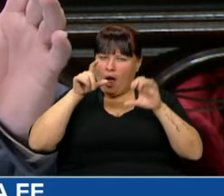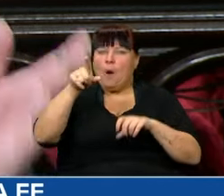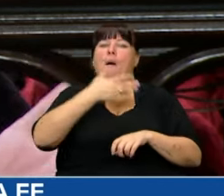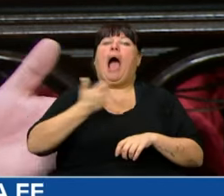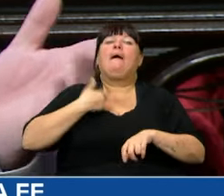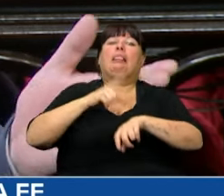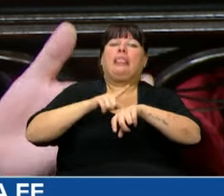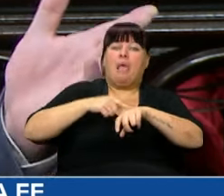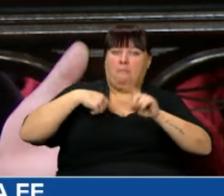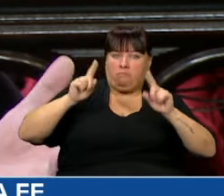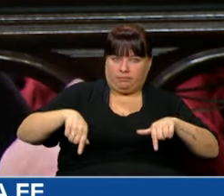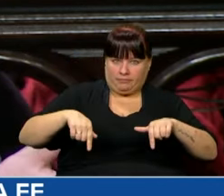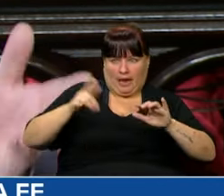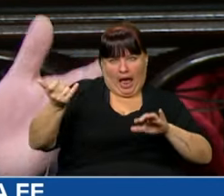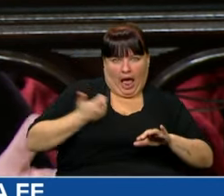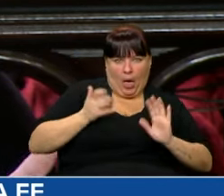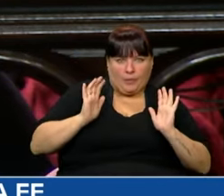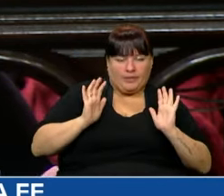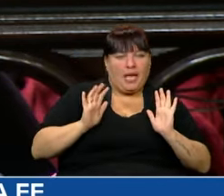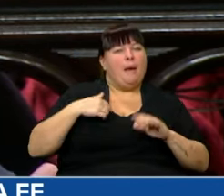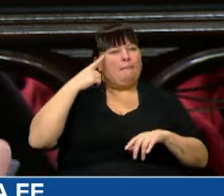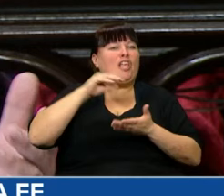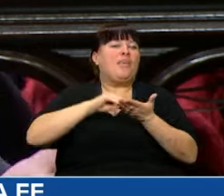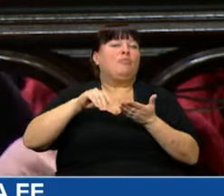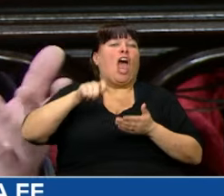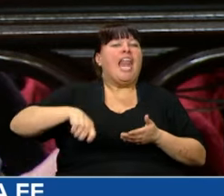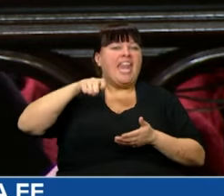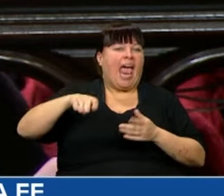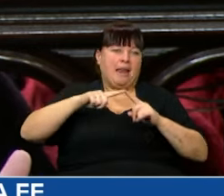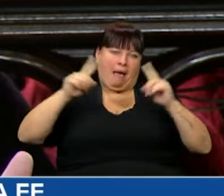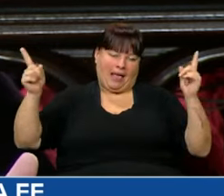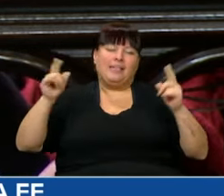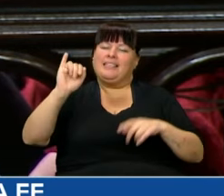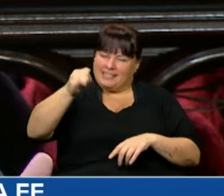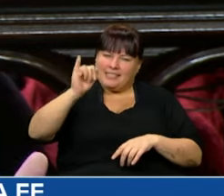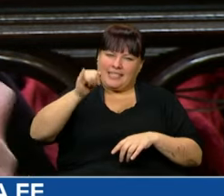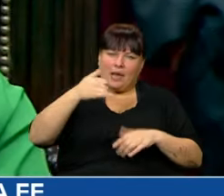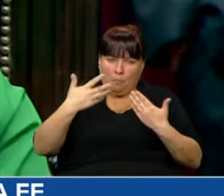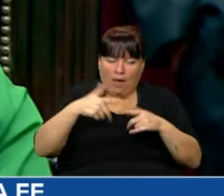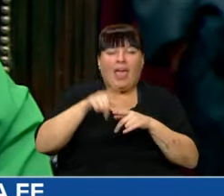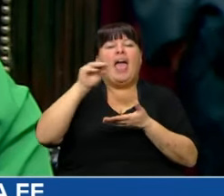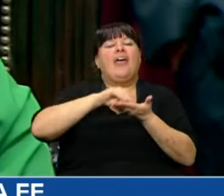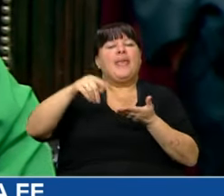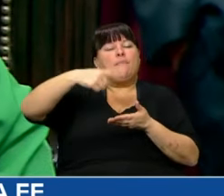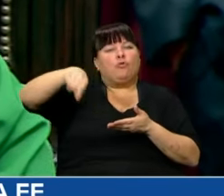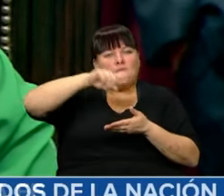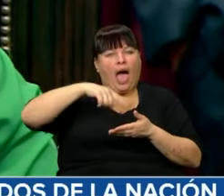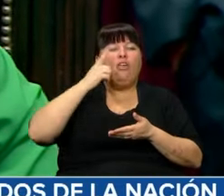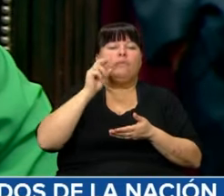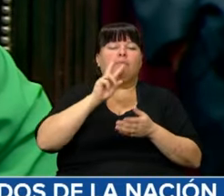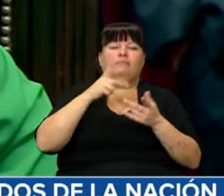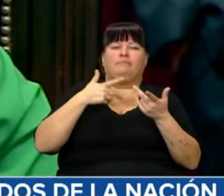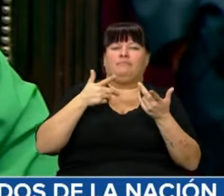presidente, indíqueme los tiempos, pero creo que el diputado Negri habló algunos minutos más. Sí, sí, si me deja. Pido a los diputados y aparte